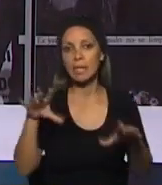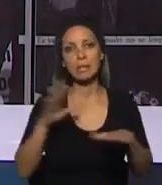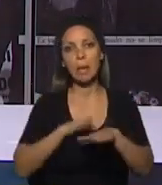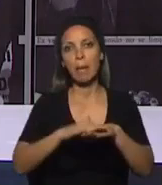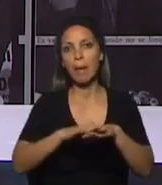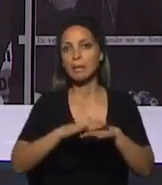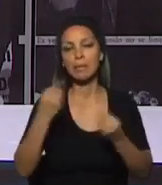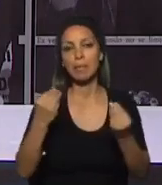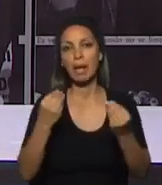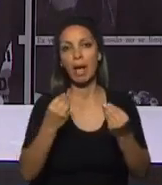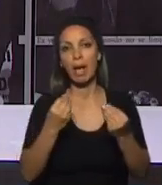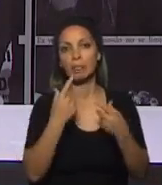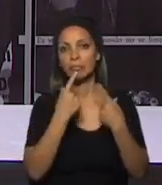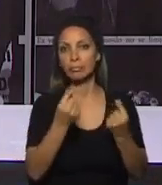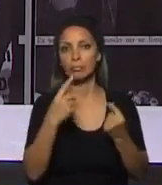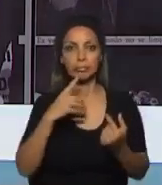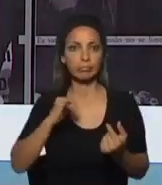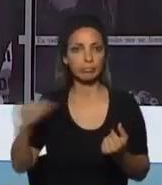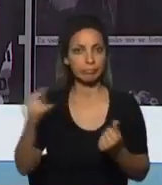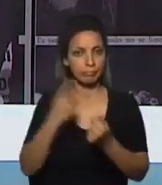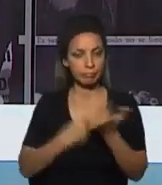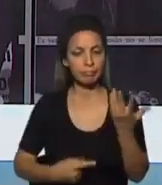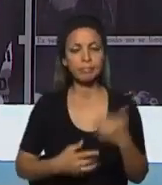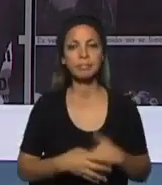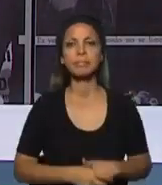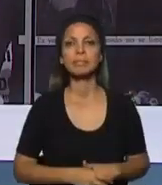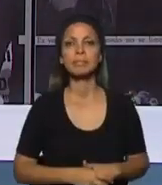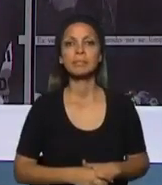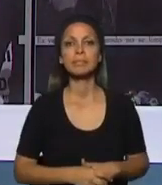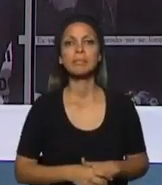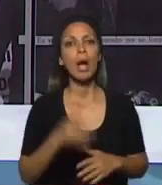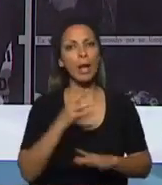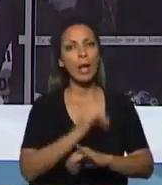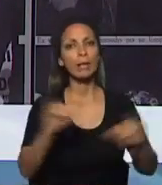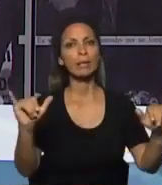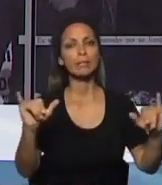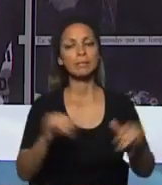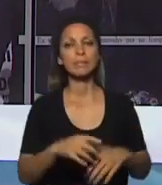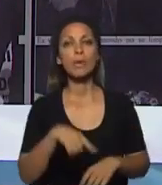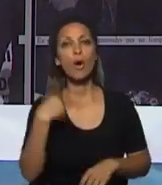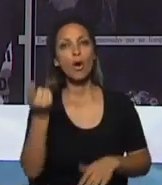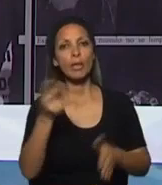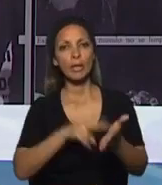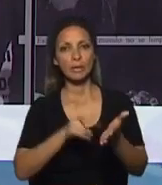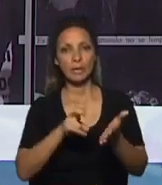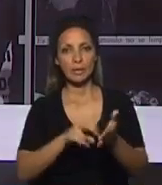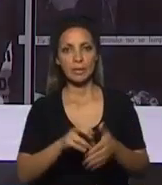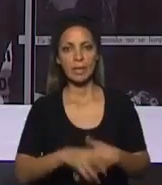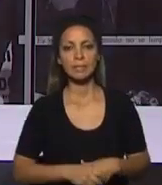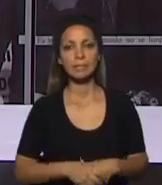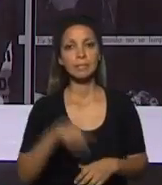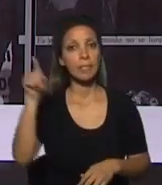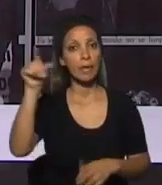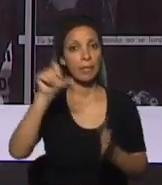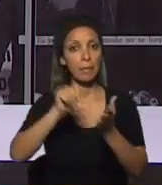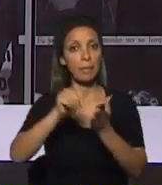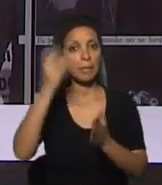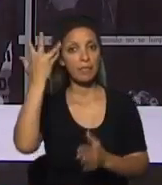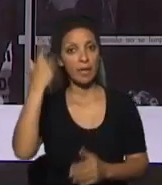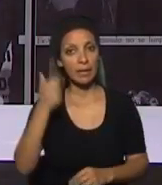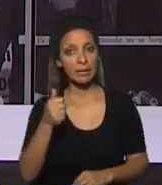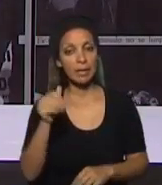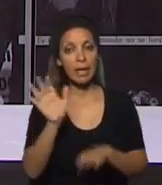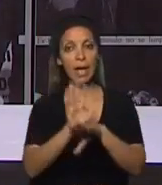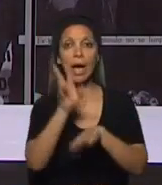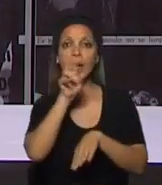para saber cómo ejercerlos. Vamos a compartir más información. Otra noticia, en este caso nos vamos a Francia. Una actriz que denuncia